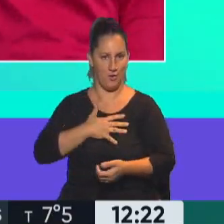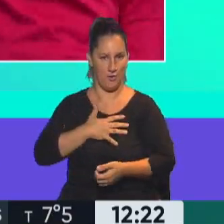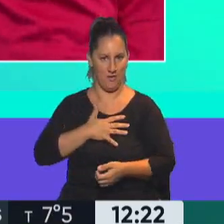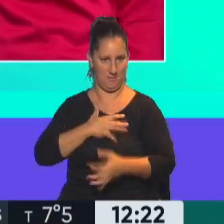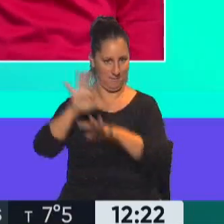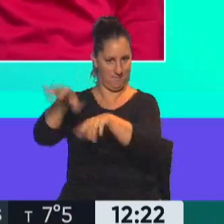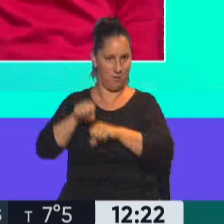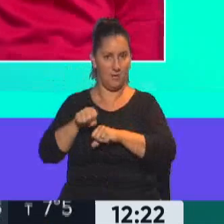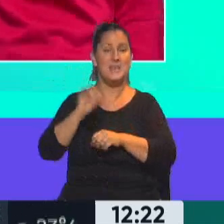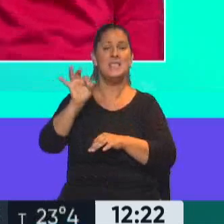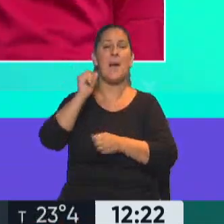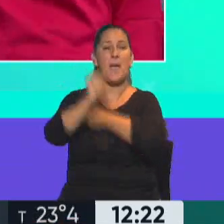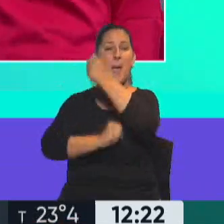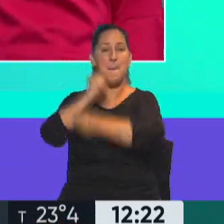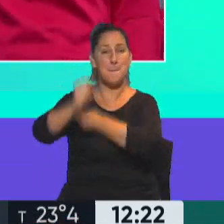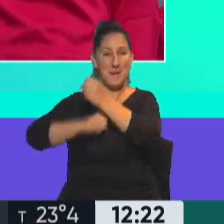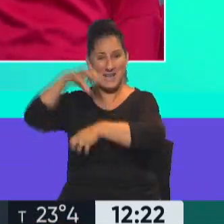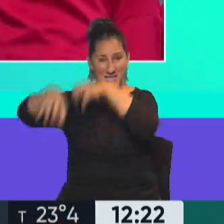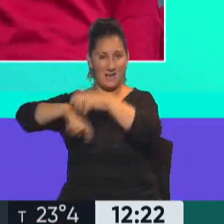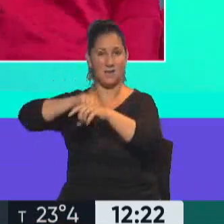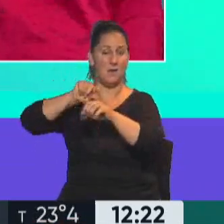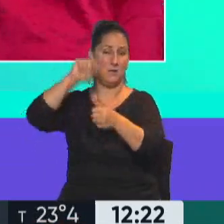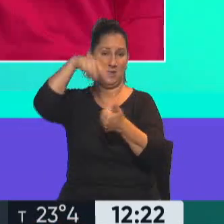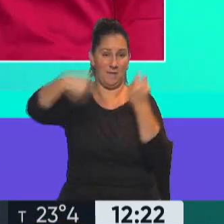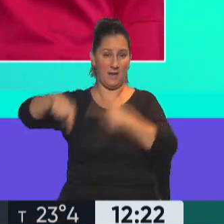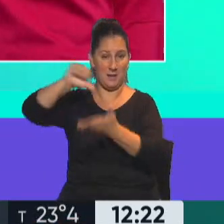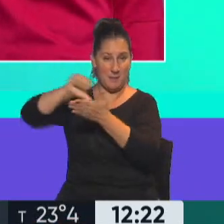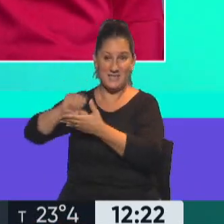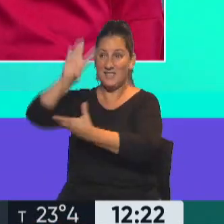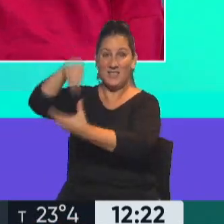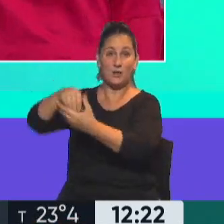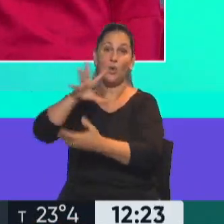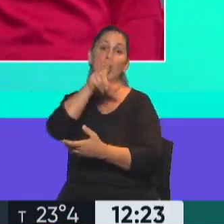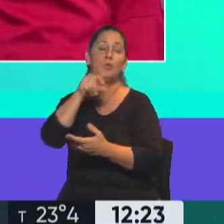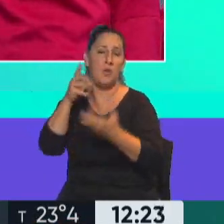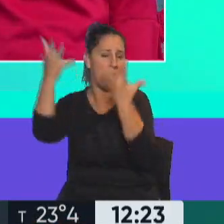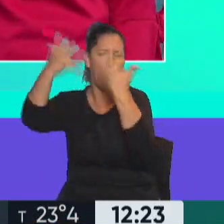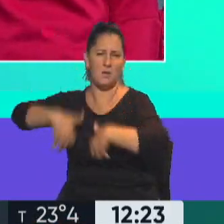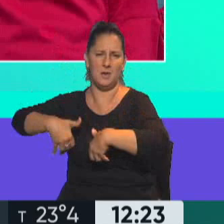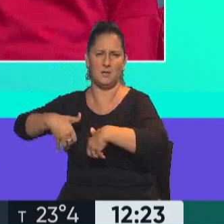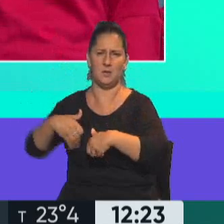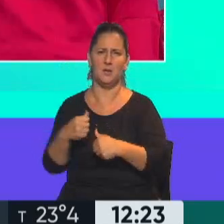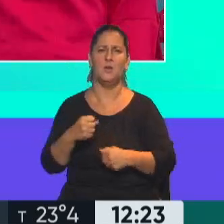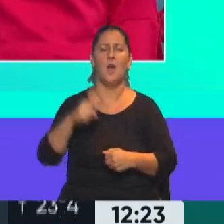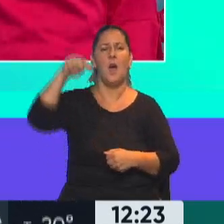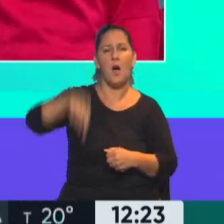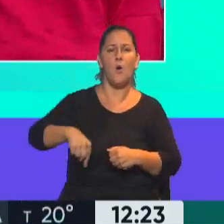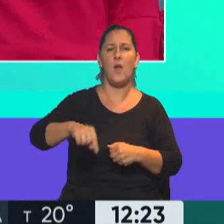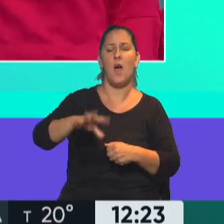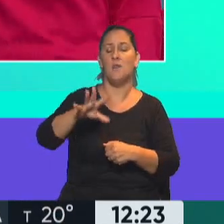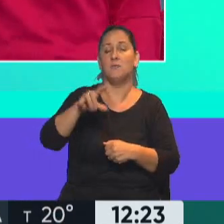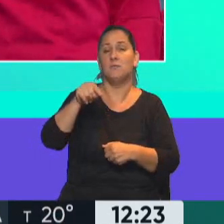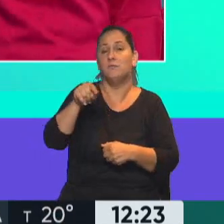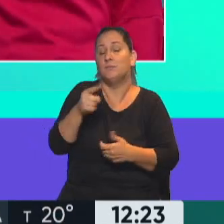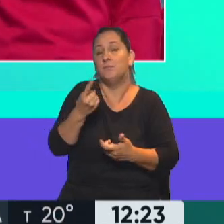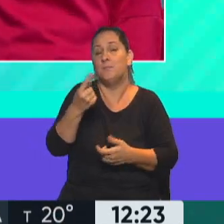muchas multinacionales han dejado de funcionar justamente por esta política de Estados Unidos de aislar a Rusia. A partir de esto,